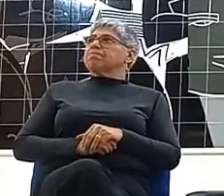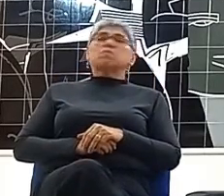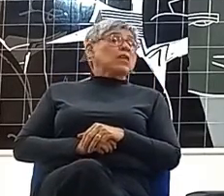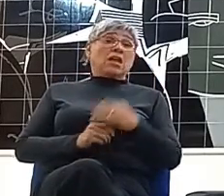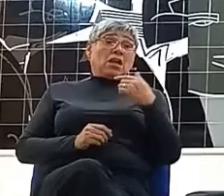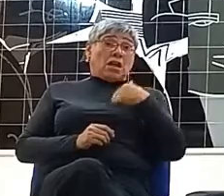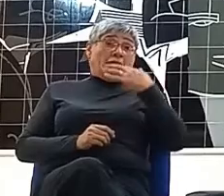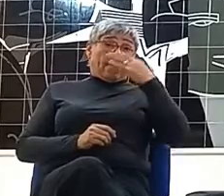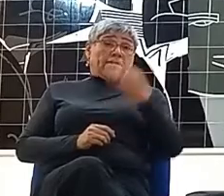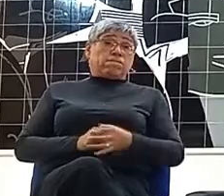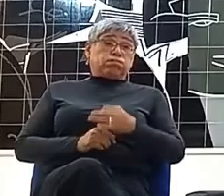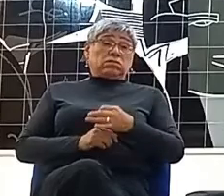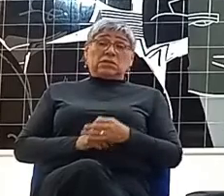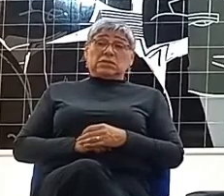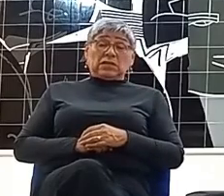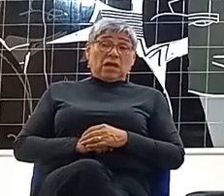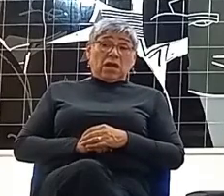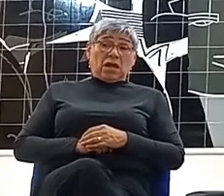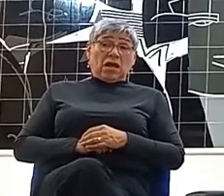indudablemente